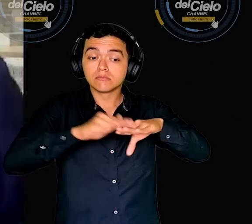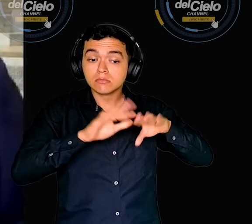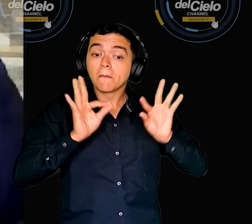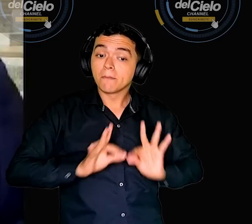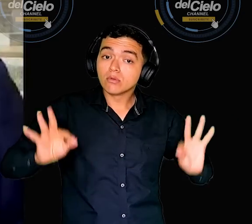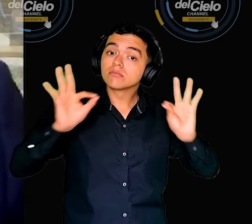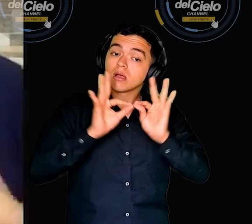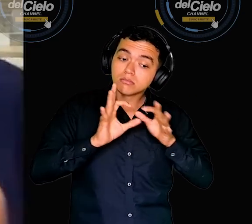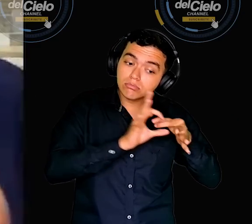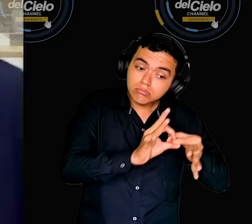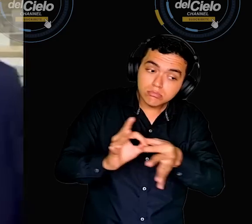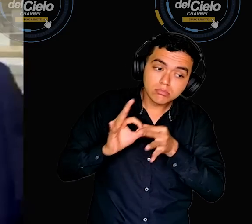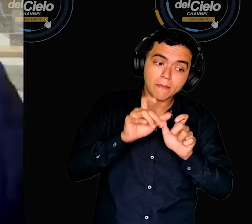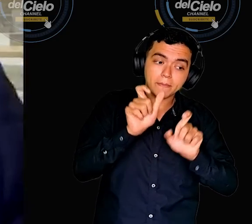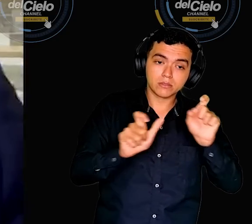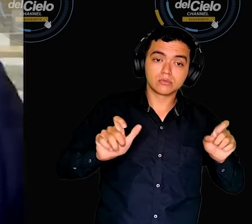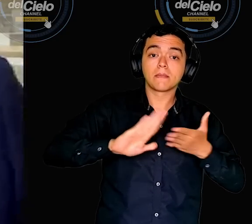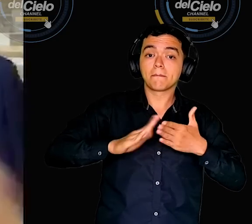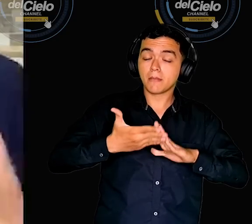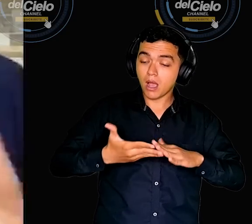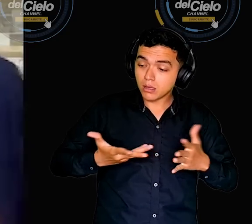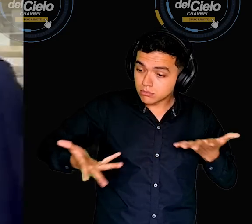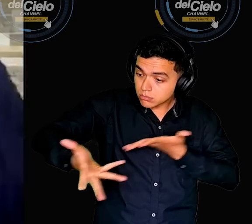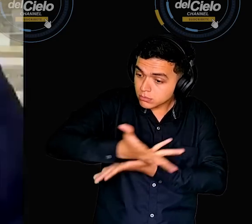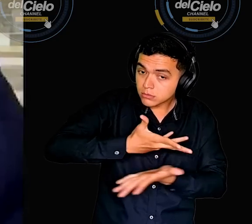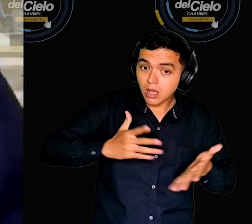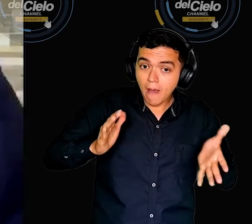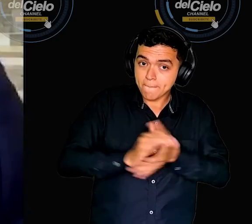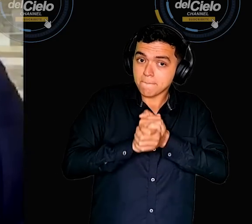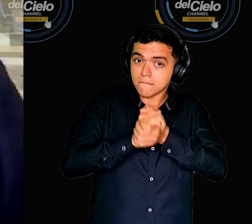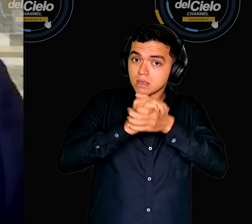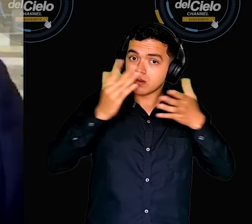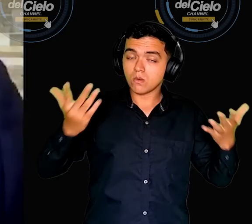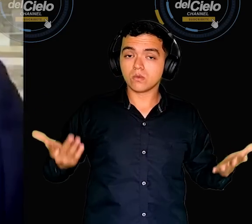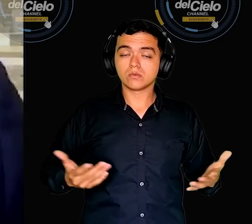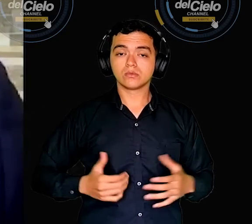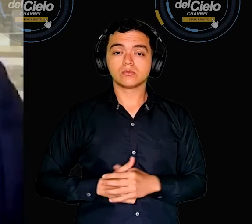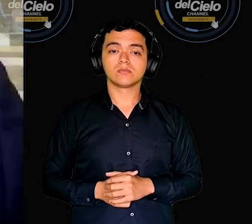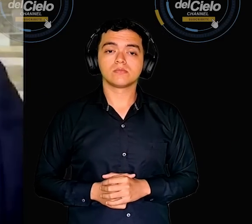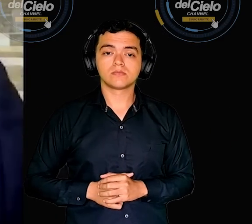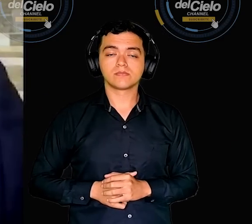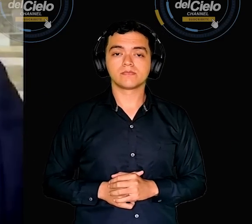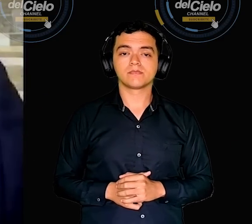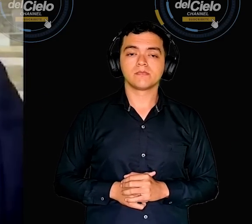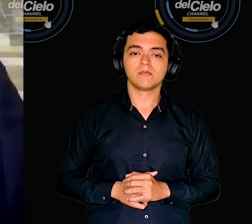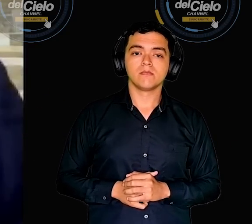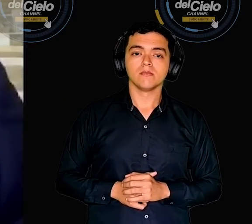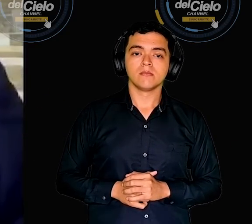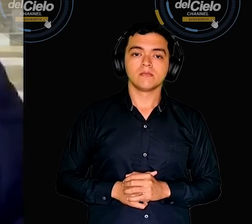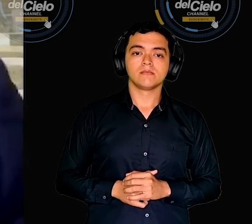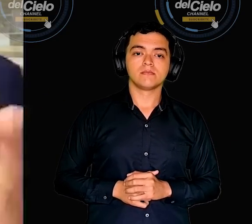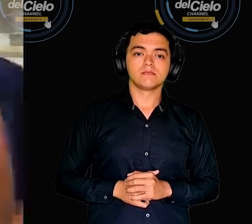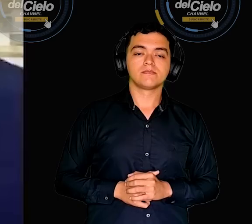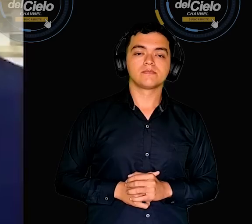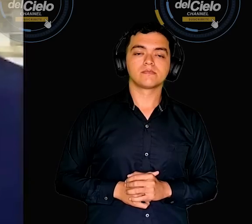personas es un elemento importantísimo al punto de etiquetarlo como